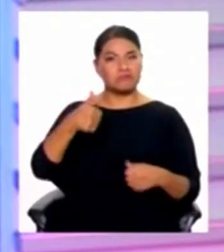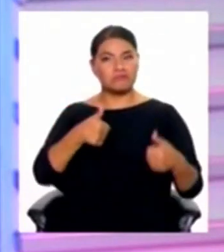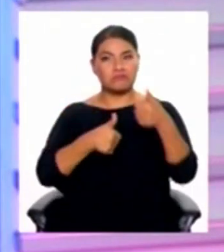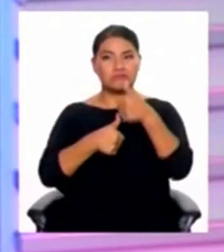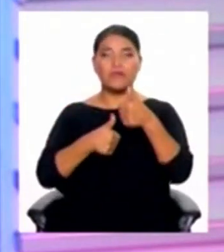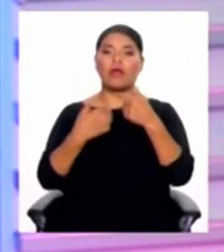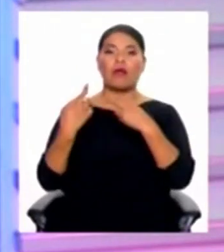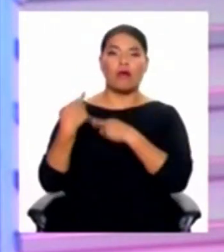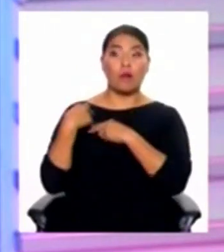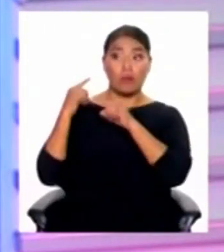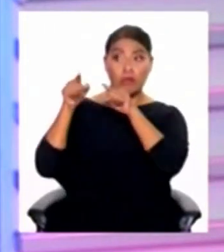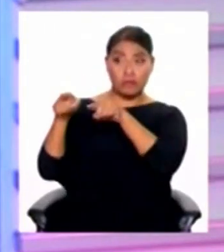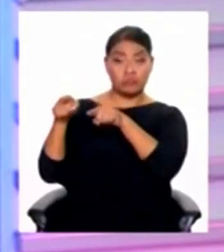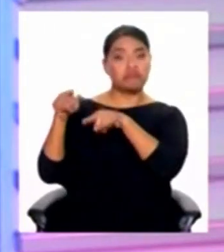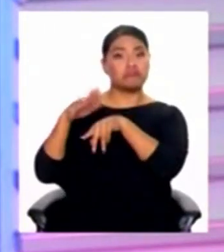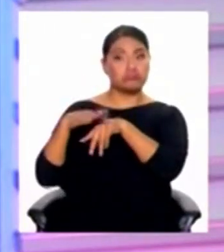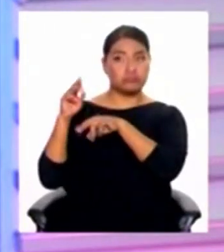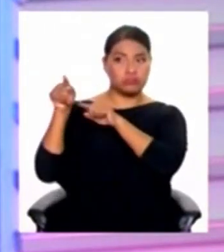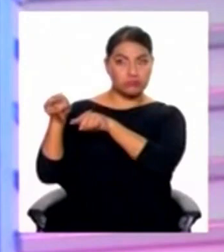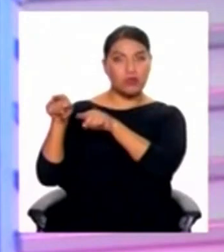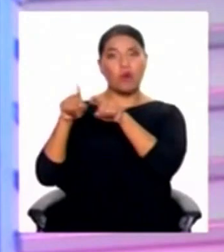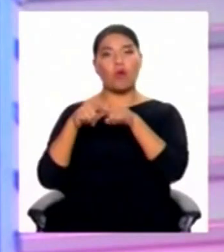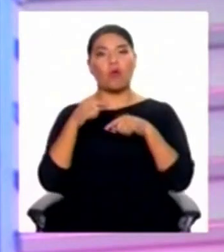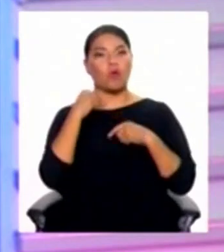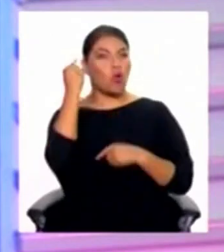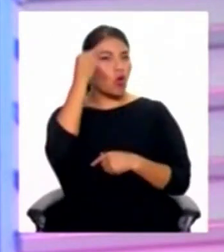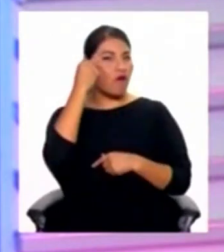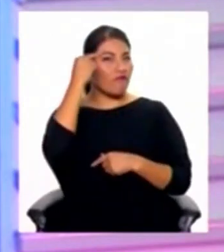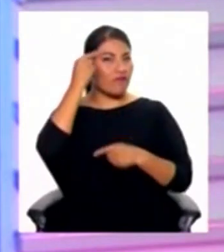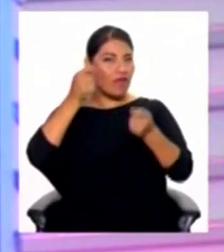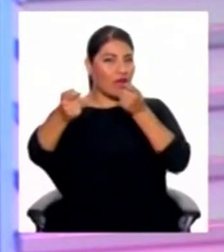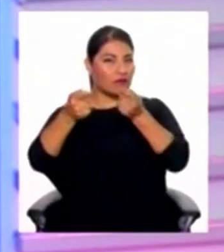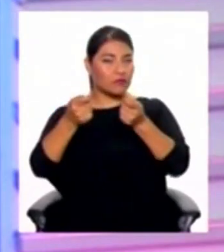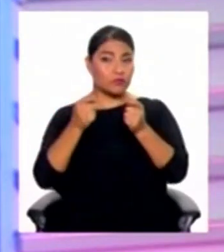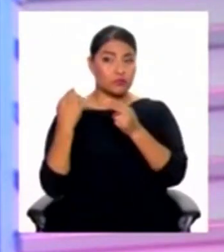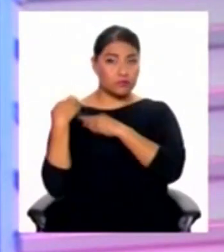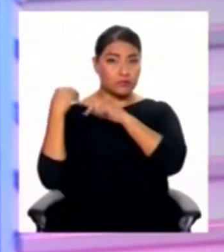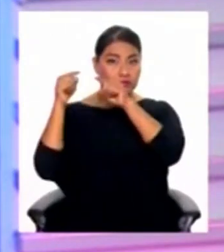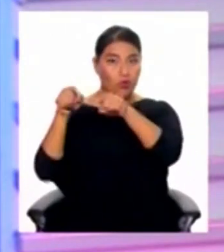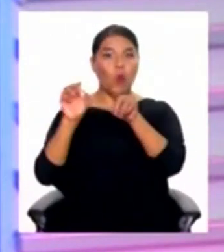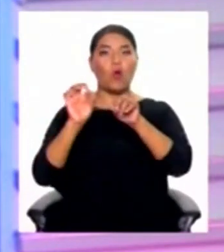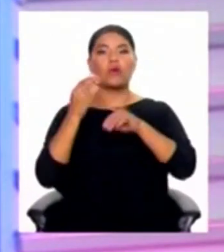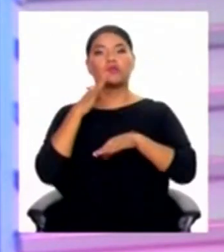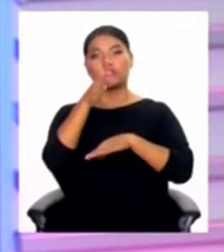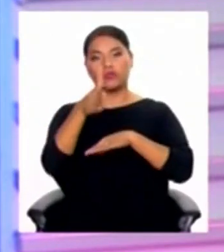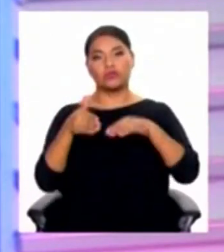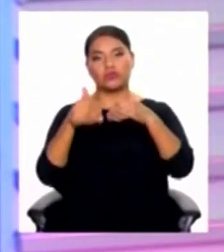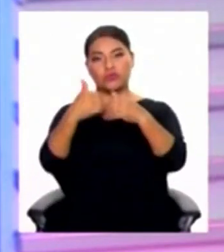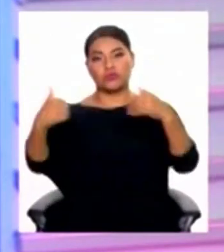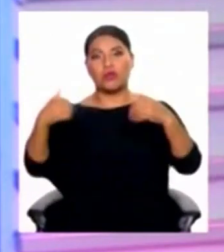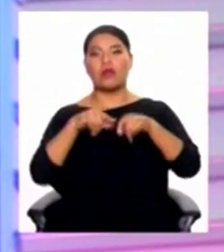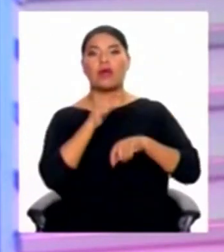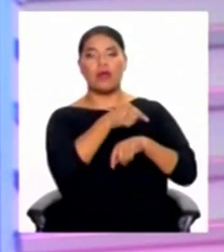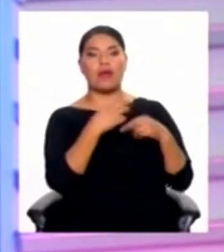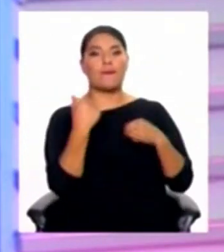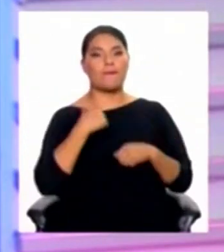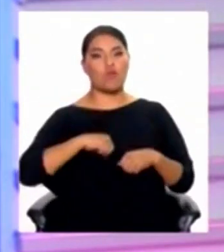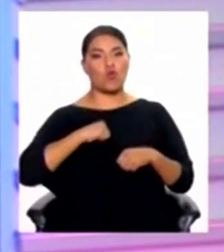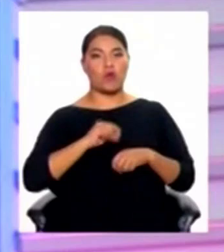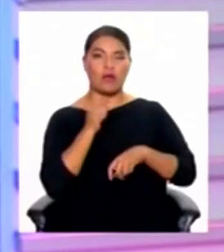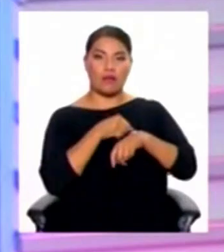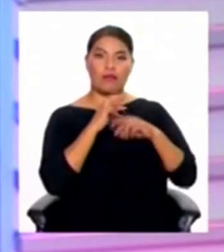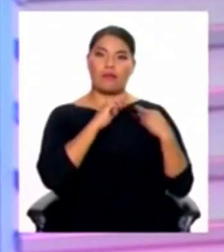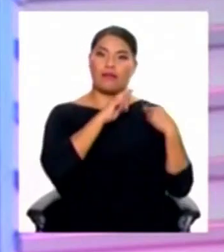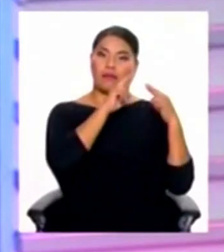le corresponde gestionarla al gobierno regional o a la municipalidad, y dependiendo de qué municipalidad, es que se genera un gran desorden